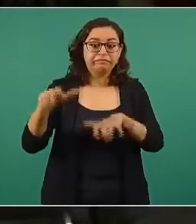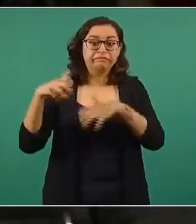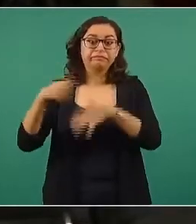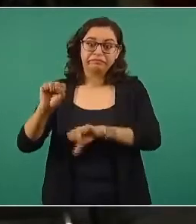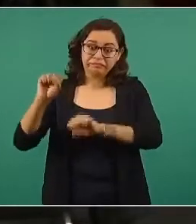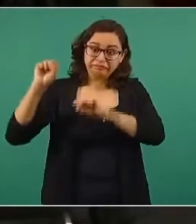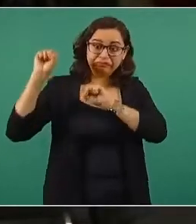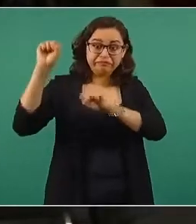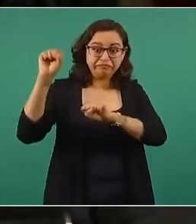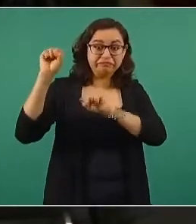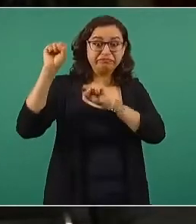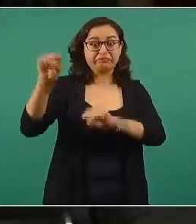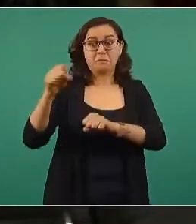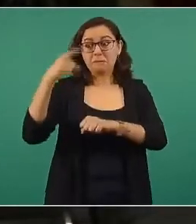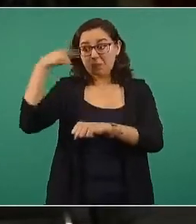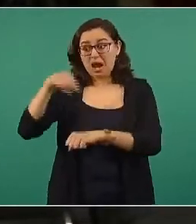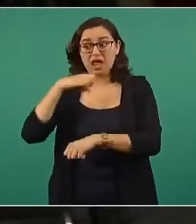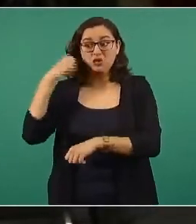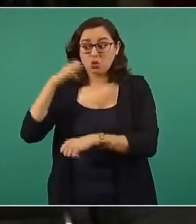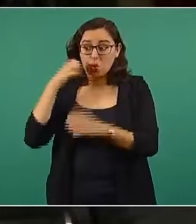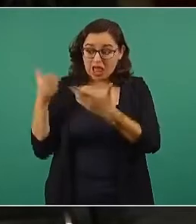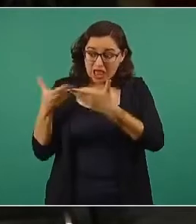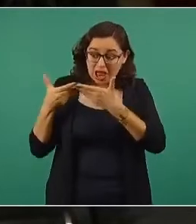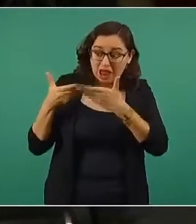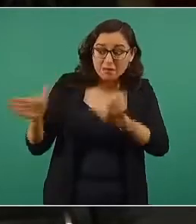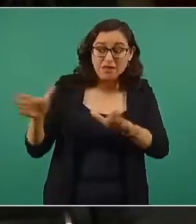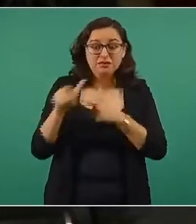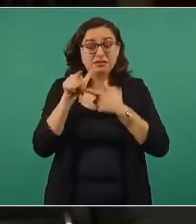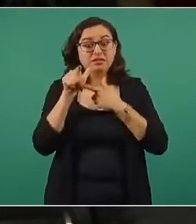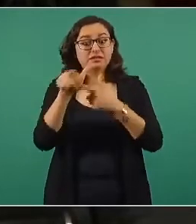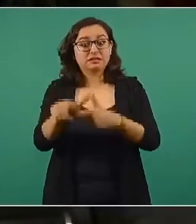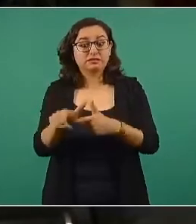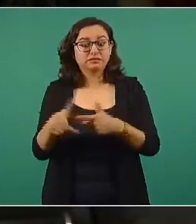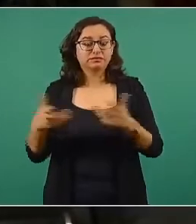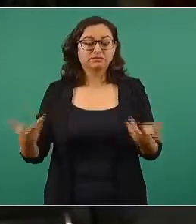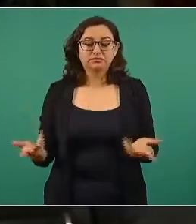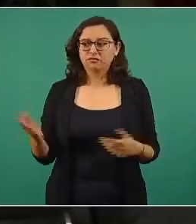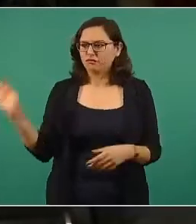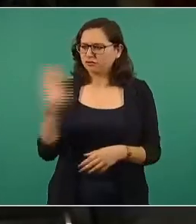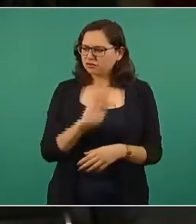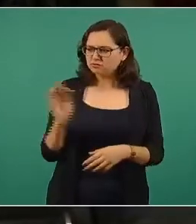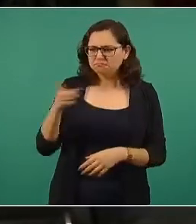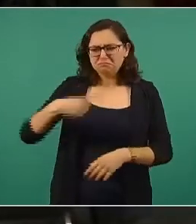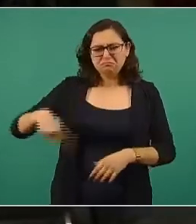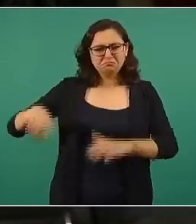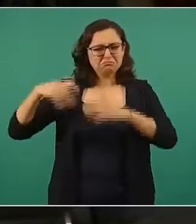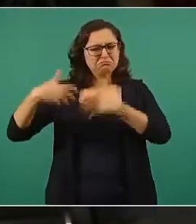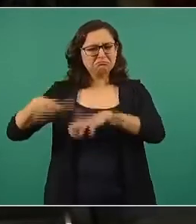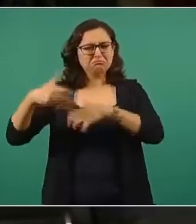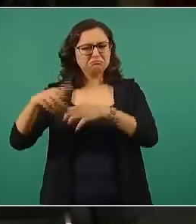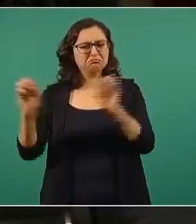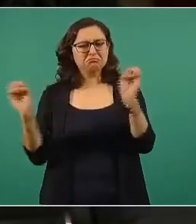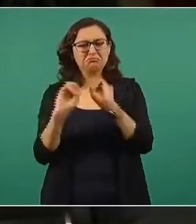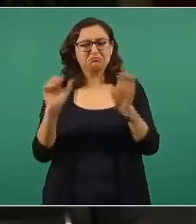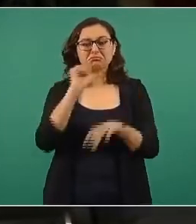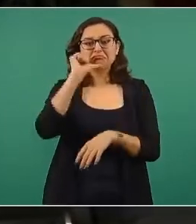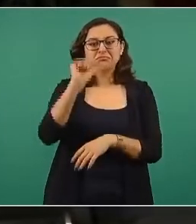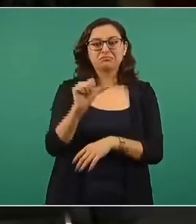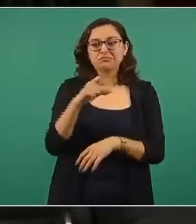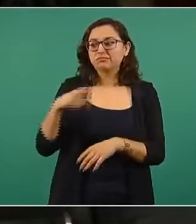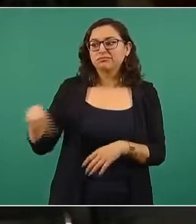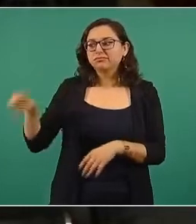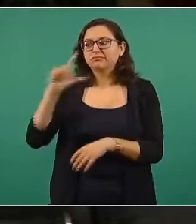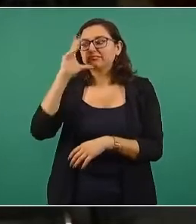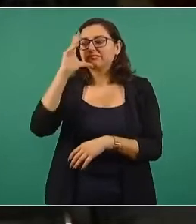rurales. De no haberse movilizado, de no haber realizado este tipo de acciones, hubieran cerrado ya desde hace mucho. Como usted sabe, más de la mitad fueron